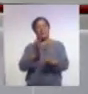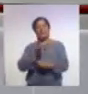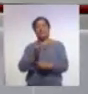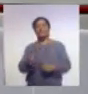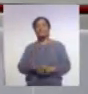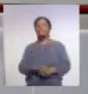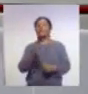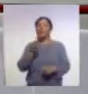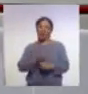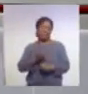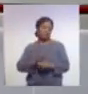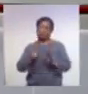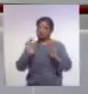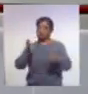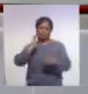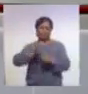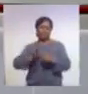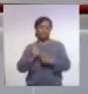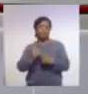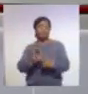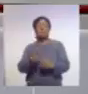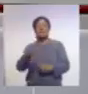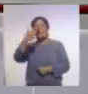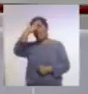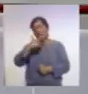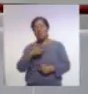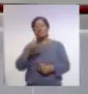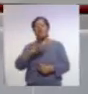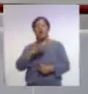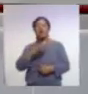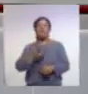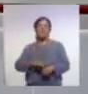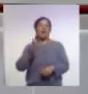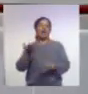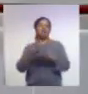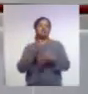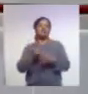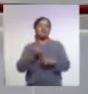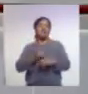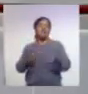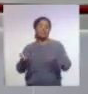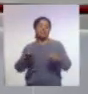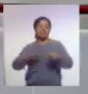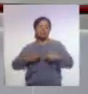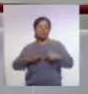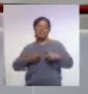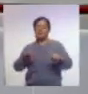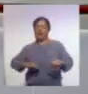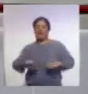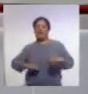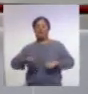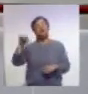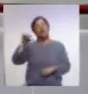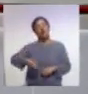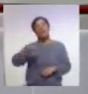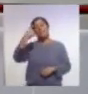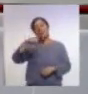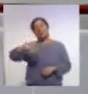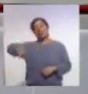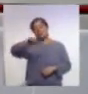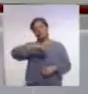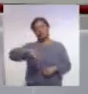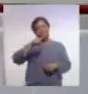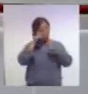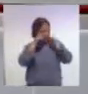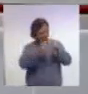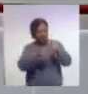esto que está sucediendo hasta el momento, ya en la noche, también tendremos pues más detalles del medallero y todas las actividades de este día para que usted esté muy